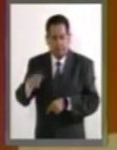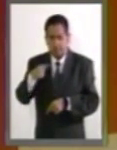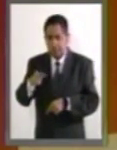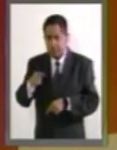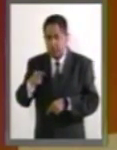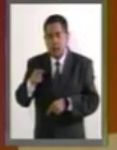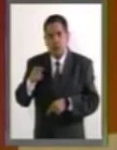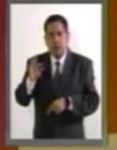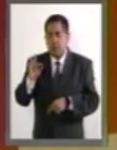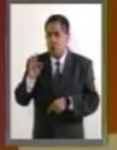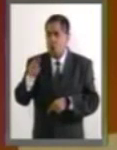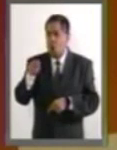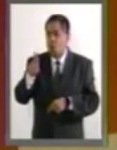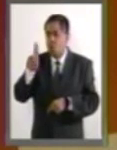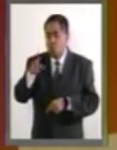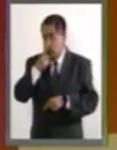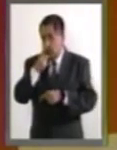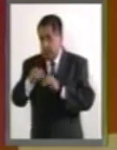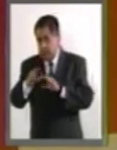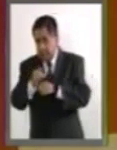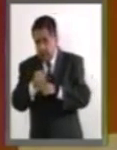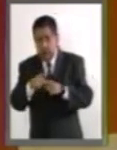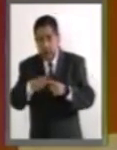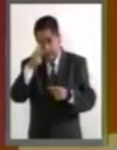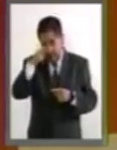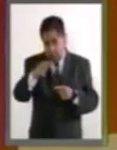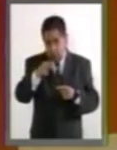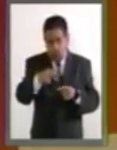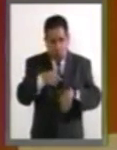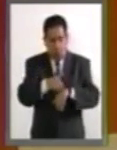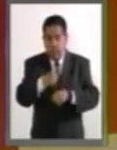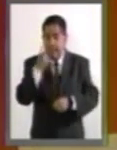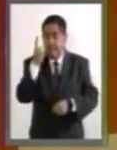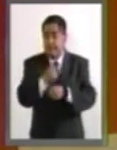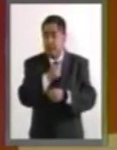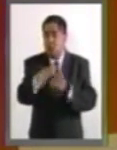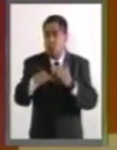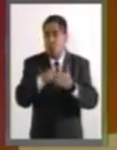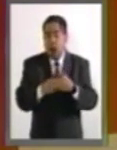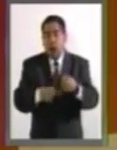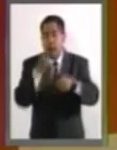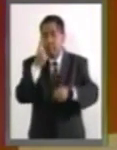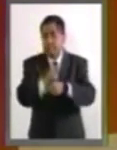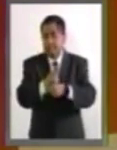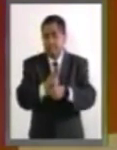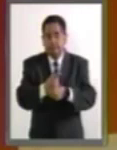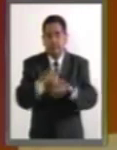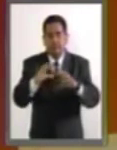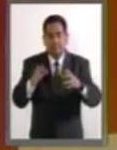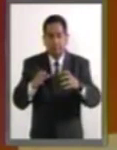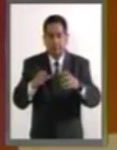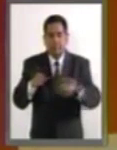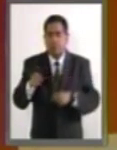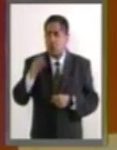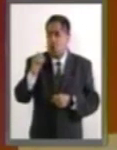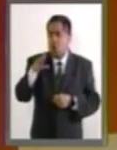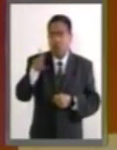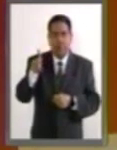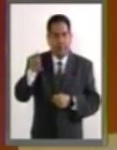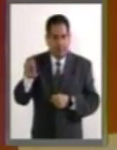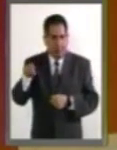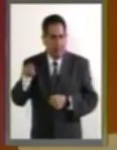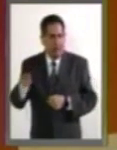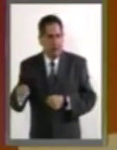Fondo de Población de las Naciones Unidas, México ocupa el primer lugar entre los países de la Organización para la Cooperación y el